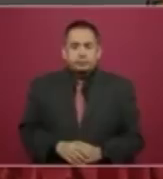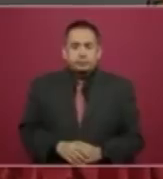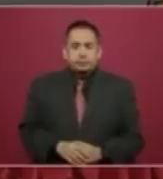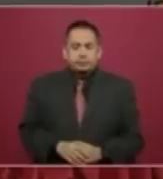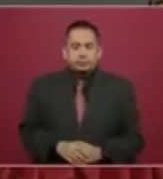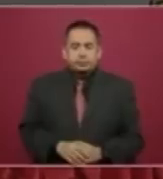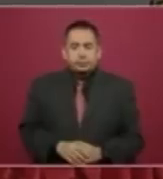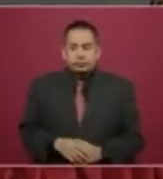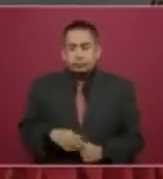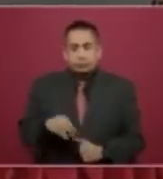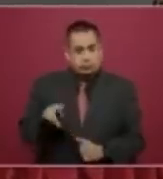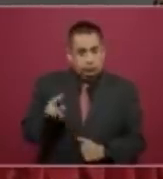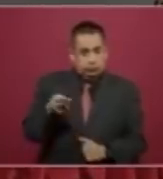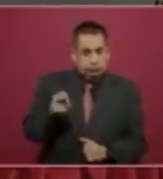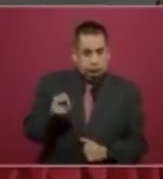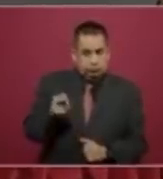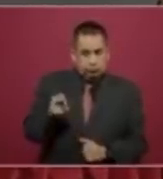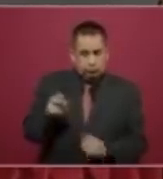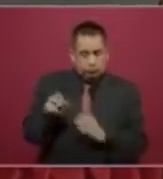En noviembre,